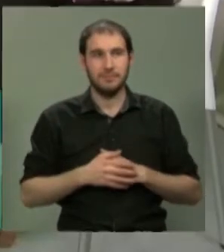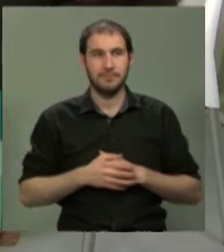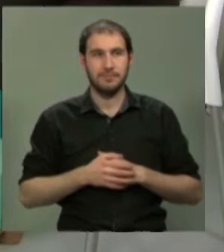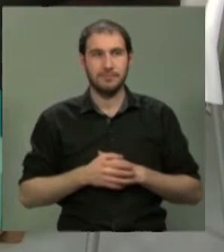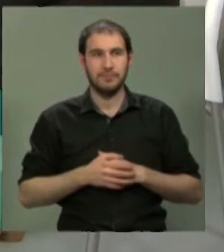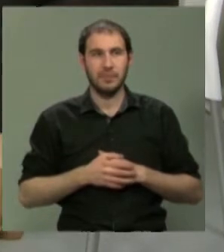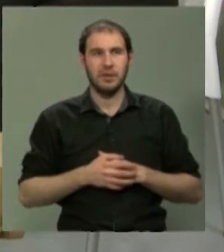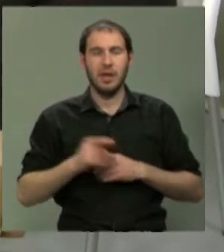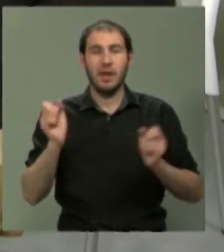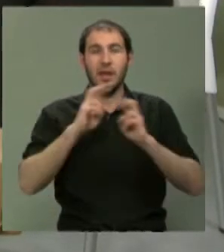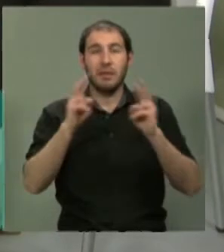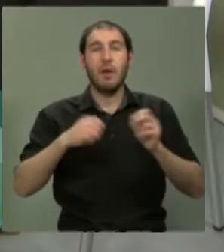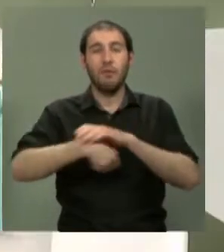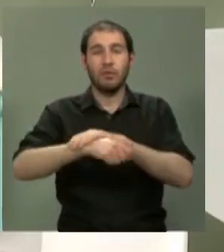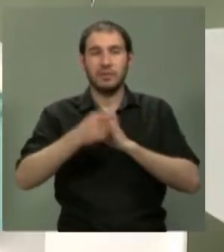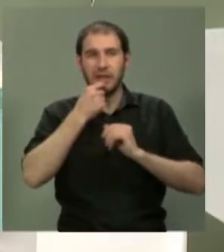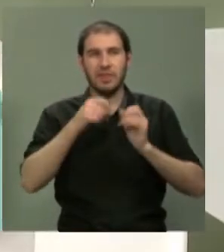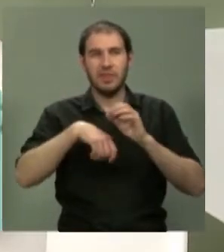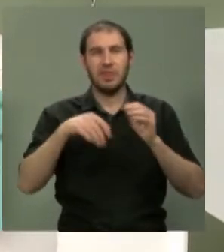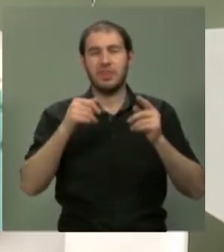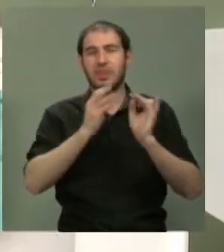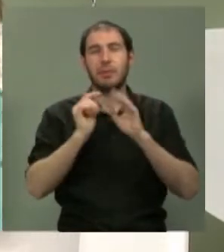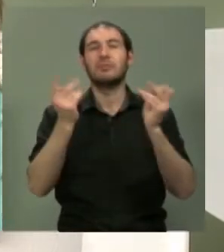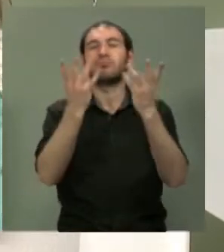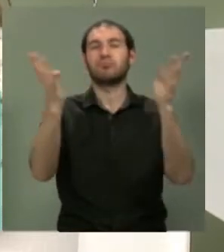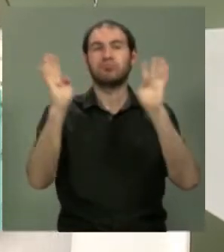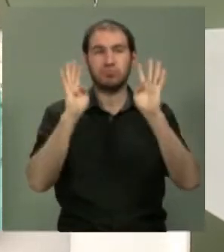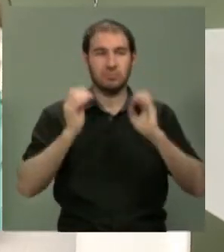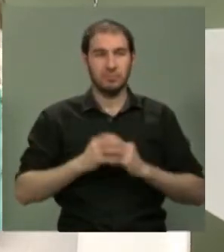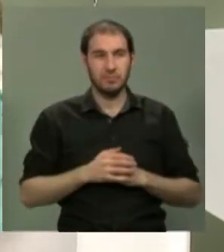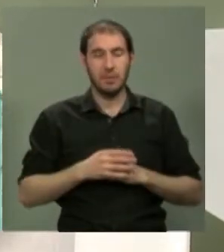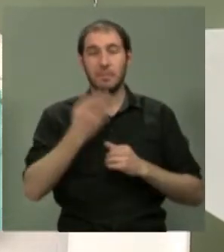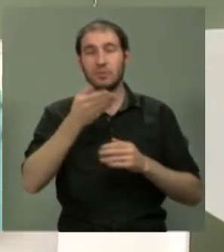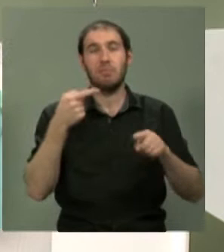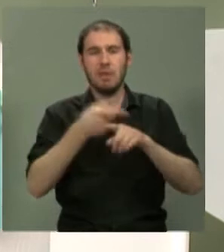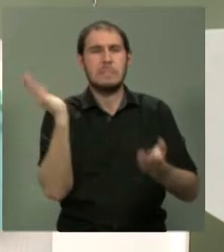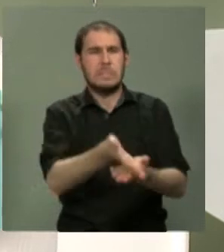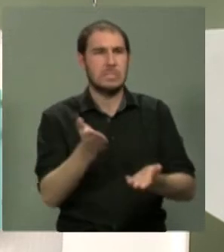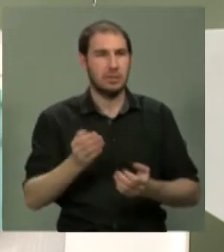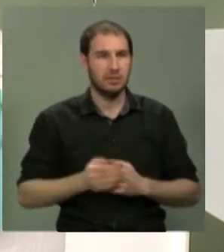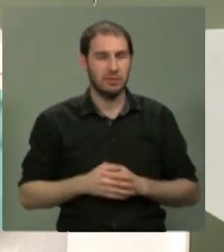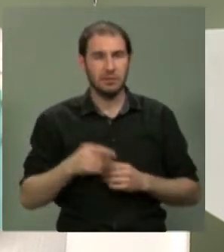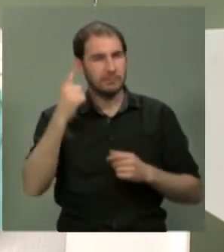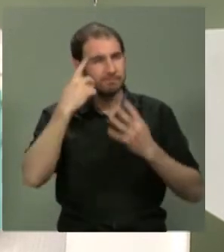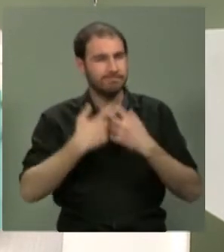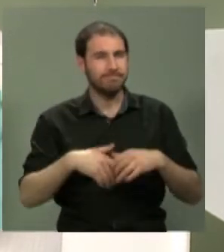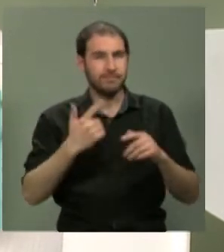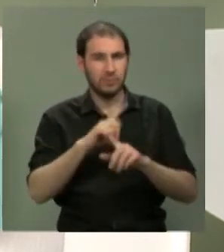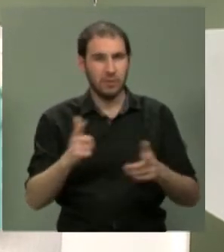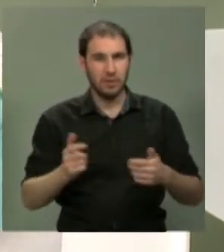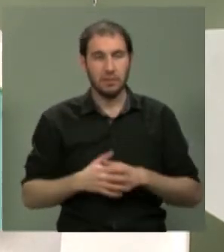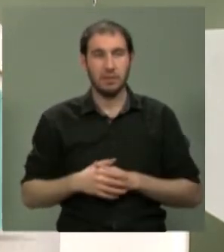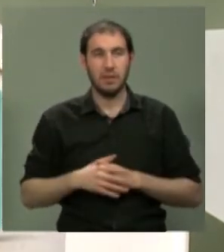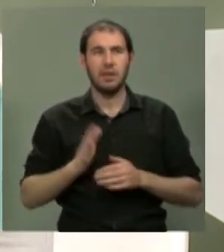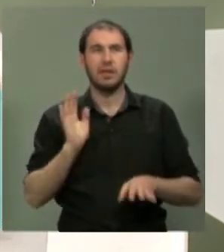instalarlo, es en términos futbolísticos un debate para la tribuna. Es para esos que claman mano dura sin ponerse a pensar un segundo